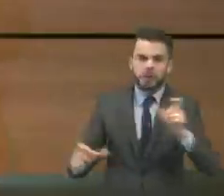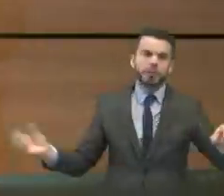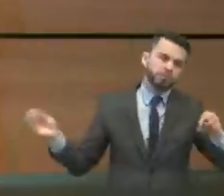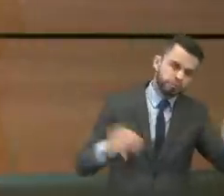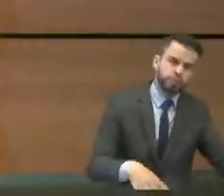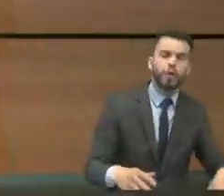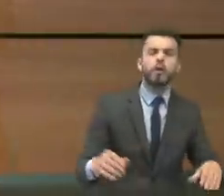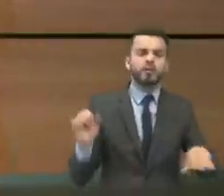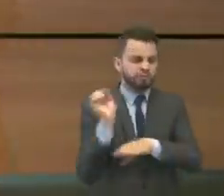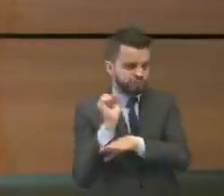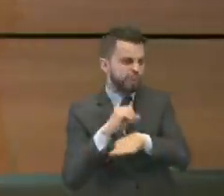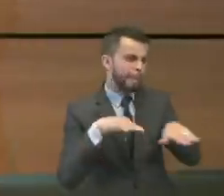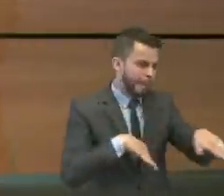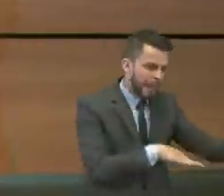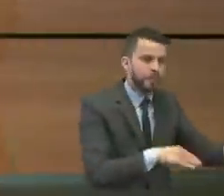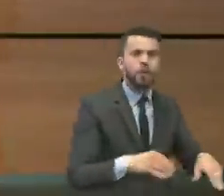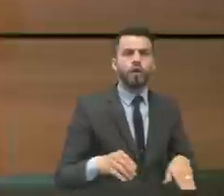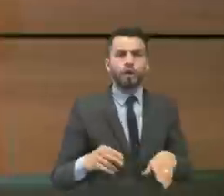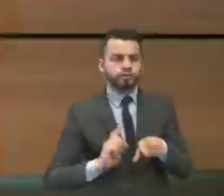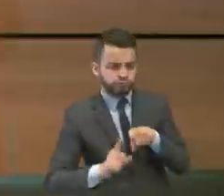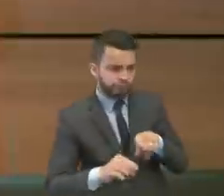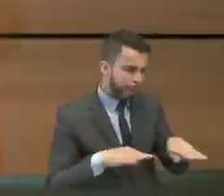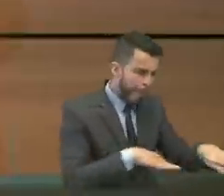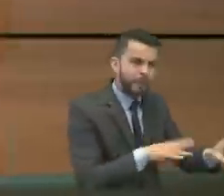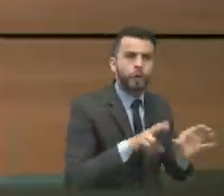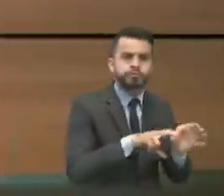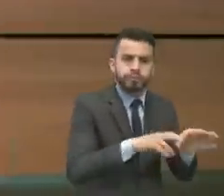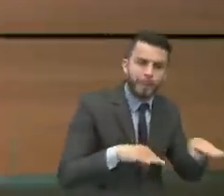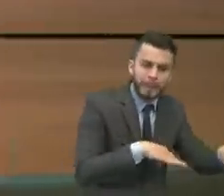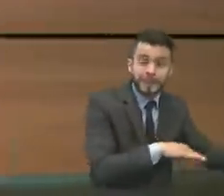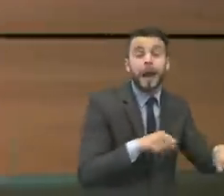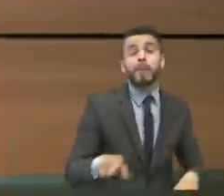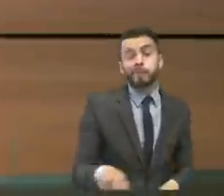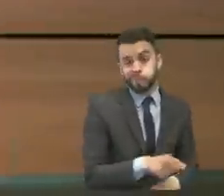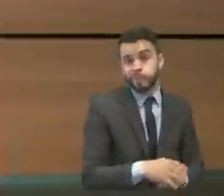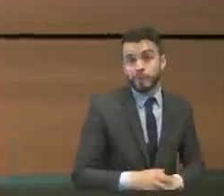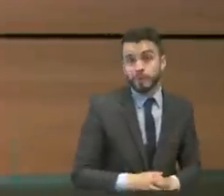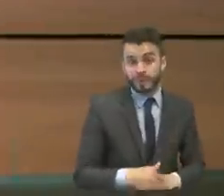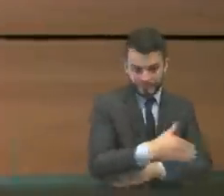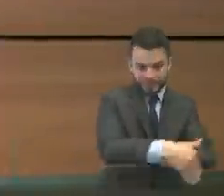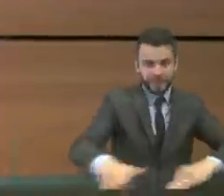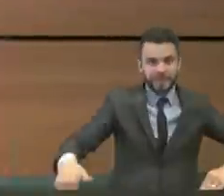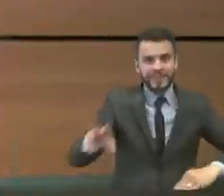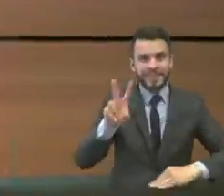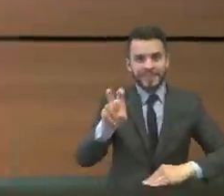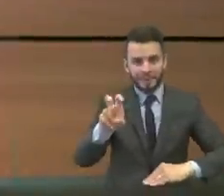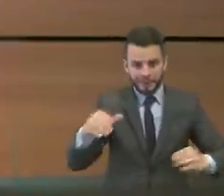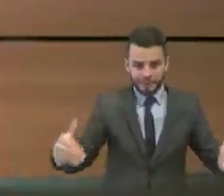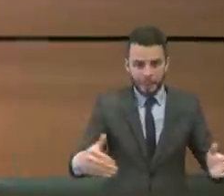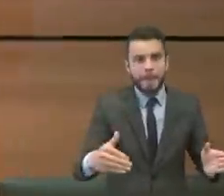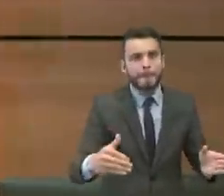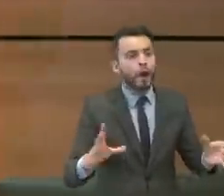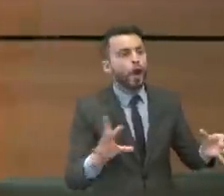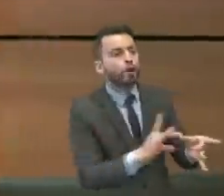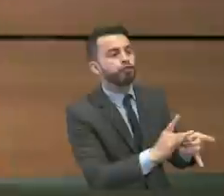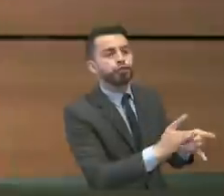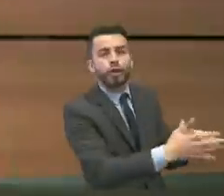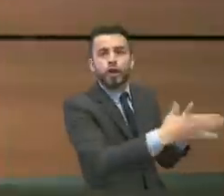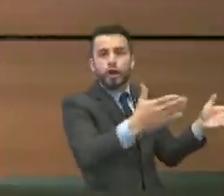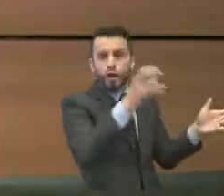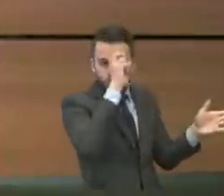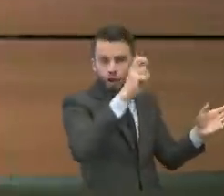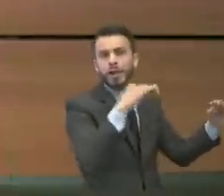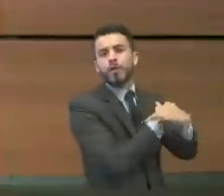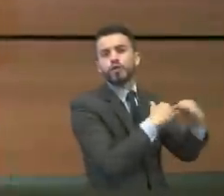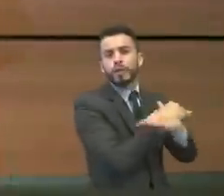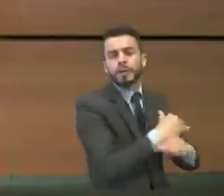sino para que además se integre con los demás proyectos que estamos haciendo, con la ampliación de la séptima y el autonorte al norte, con la primera línea del metro que llegará